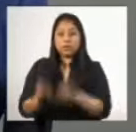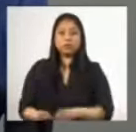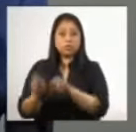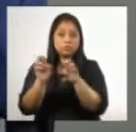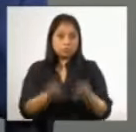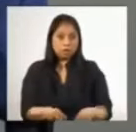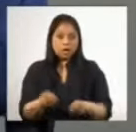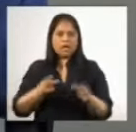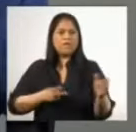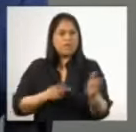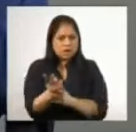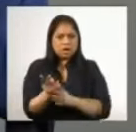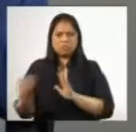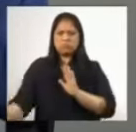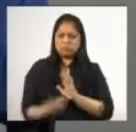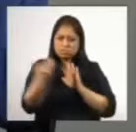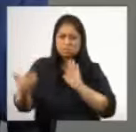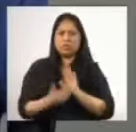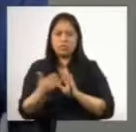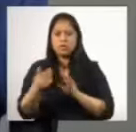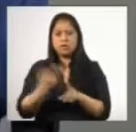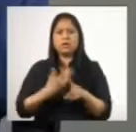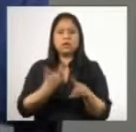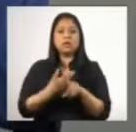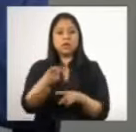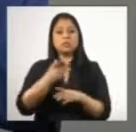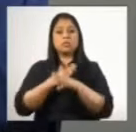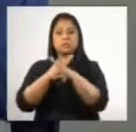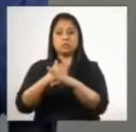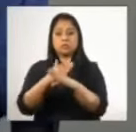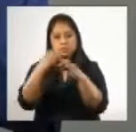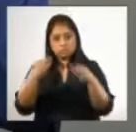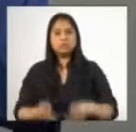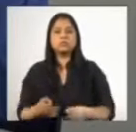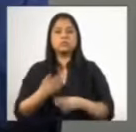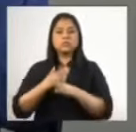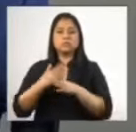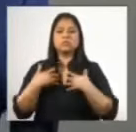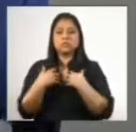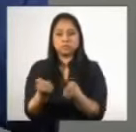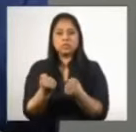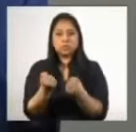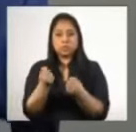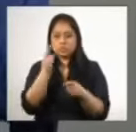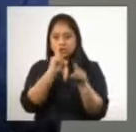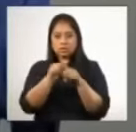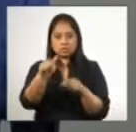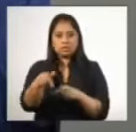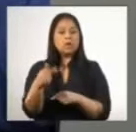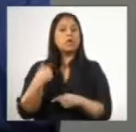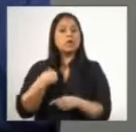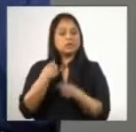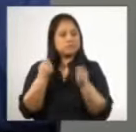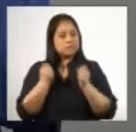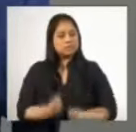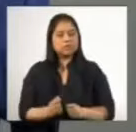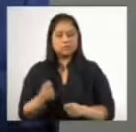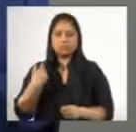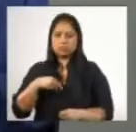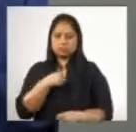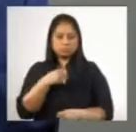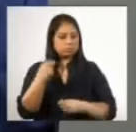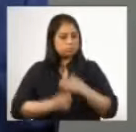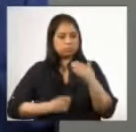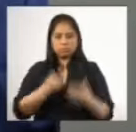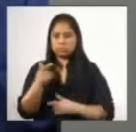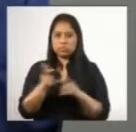a violentarnos y a poner en riesgo la seguridad sanitaria que tanto nos ha costado